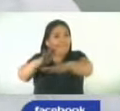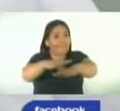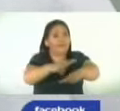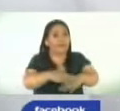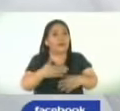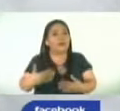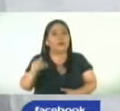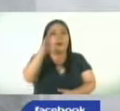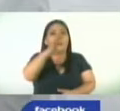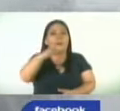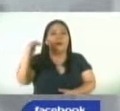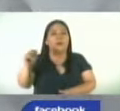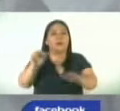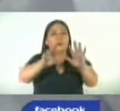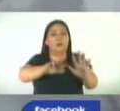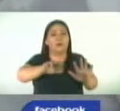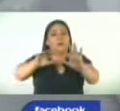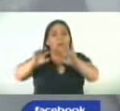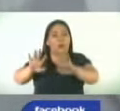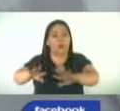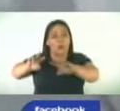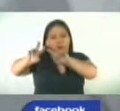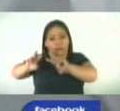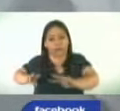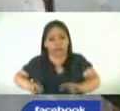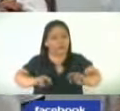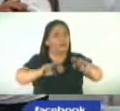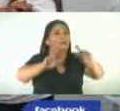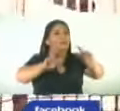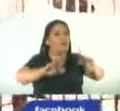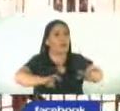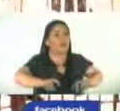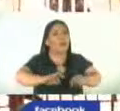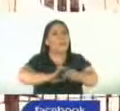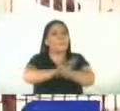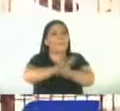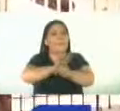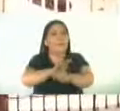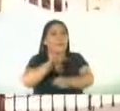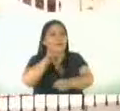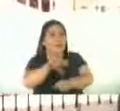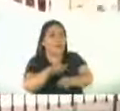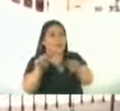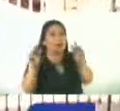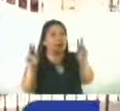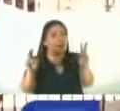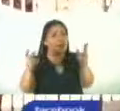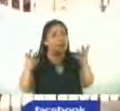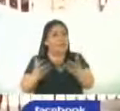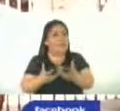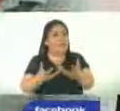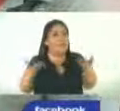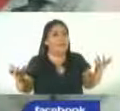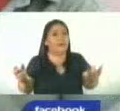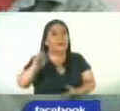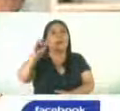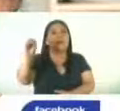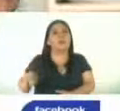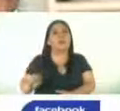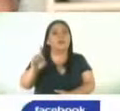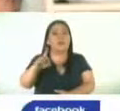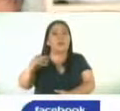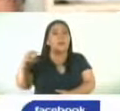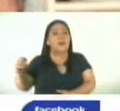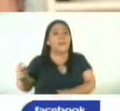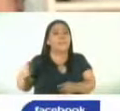84 países las pruebas con resultados positivos para esta enfermedad rebasan el 10%,